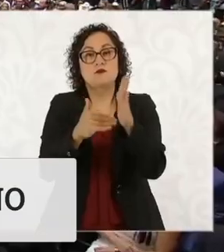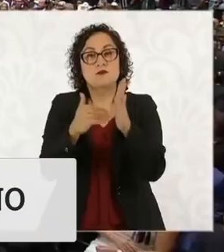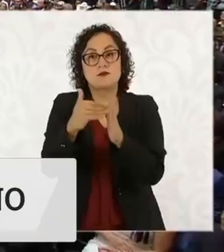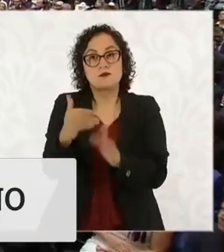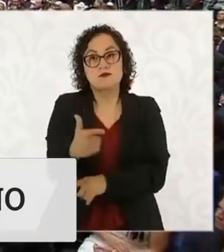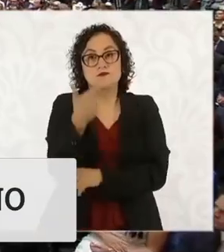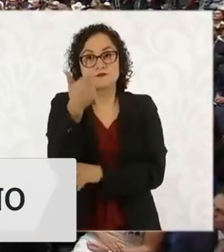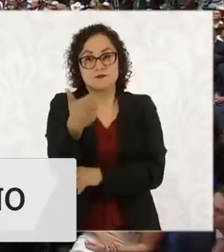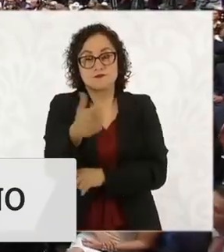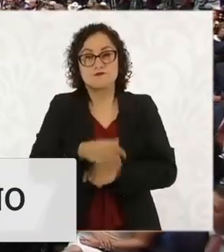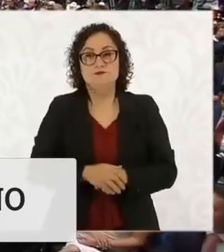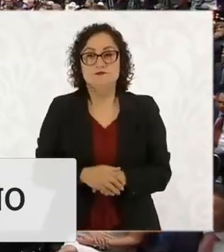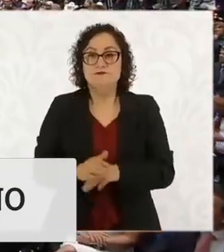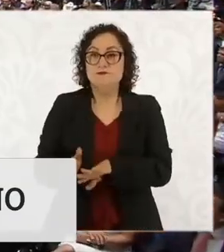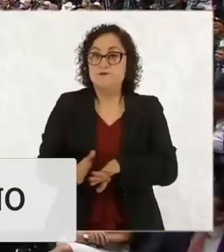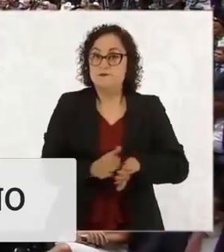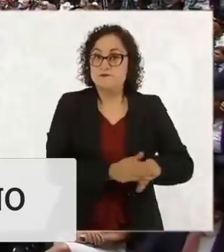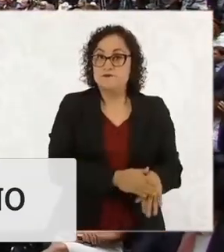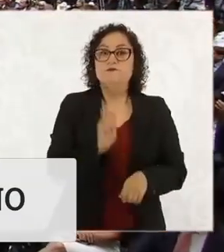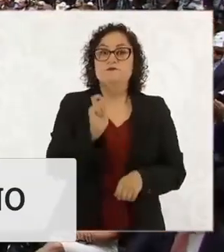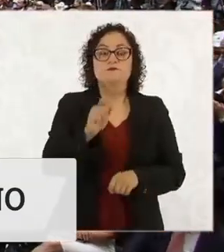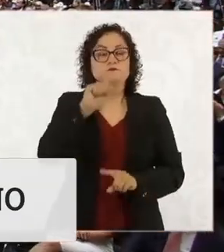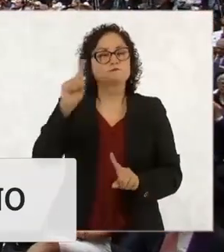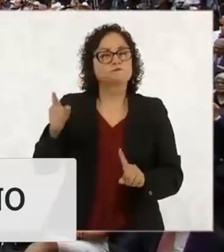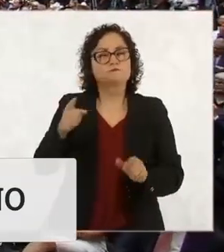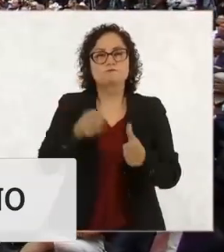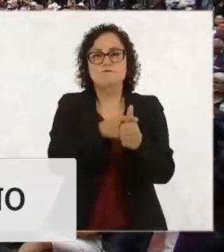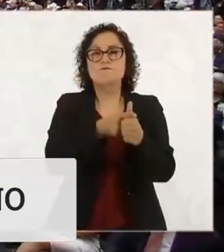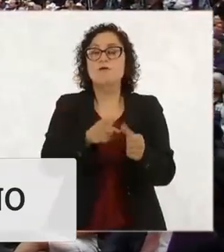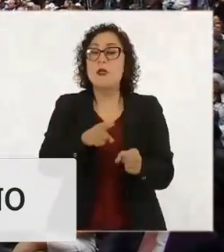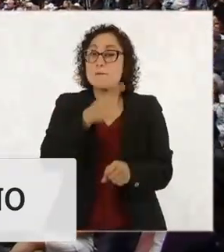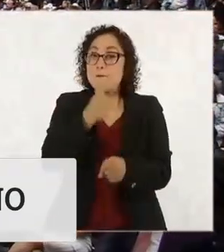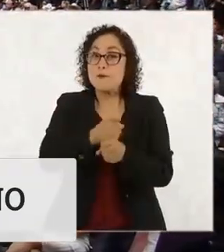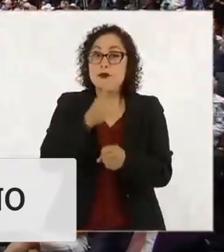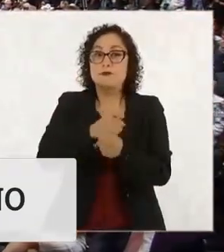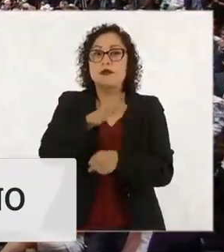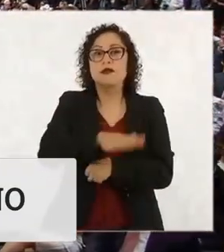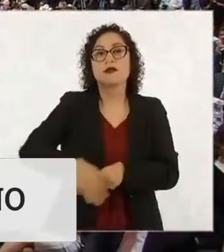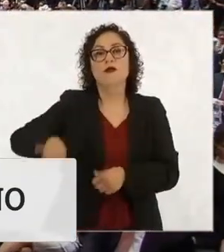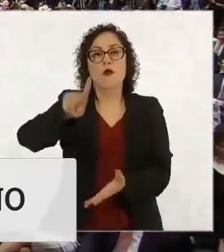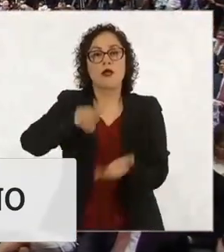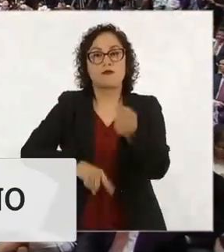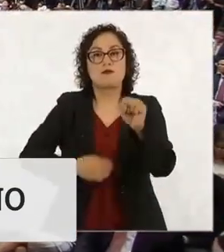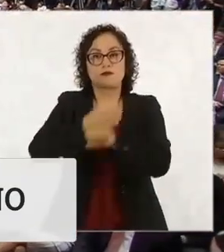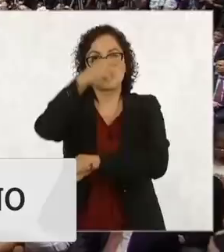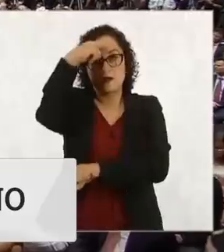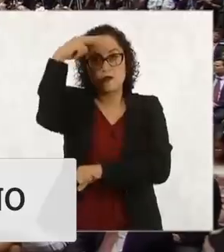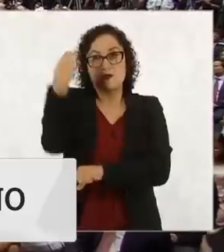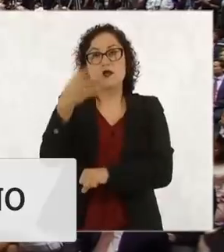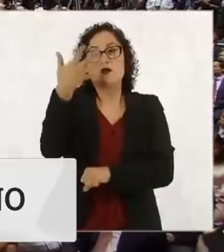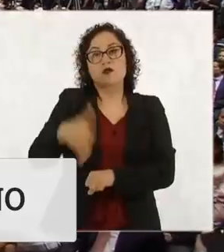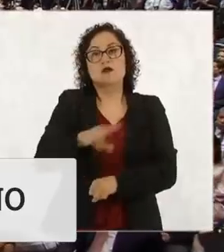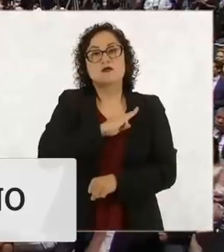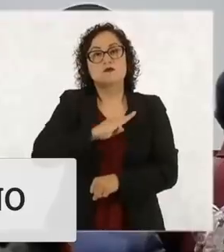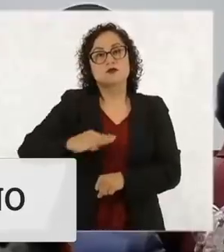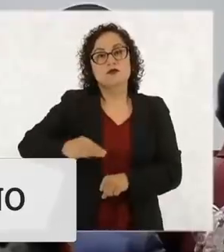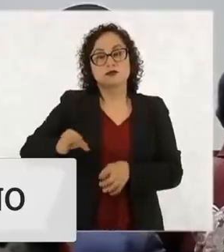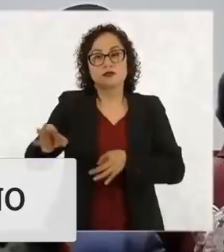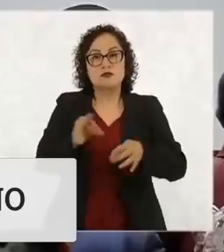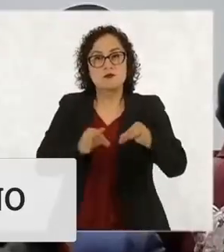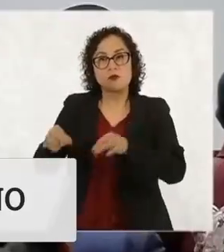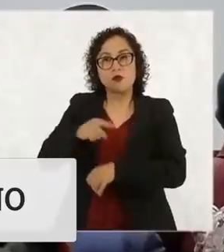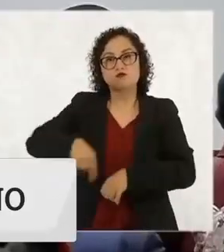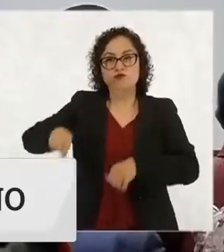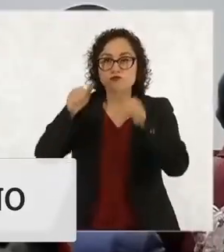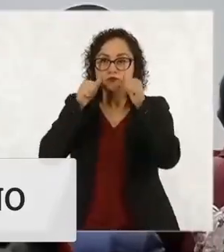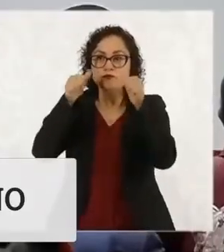pesos. Estamos dando atención prioritaria a 10 municipios del Estado de México, la zona con mayor pobreza